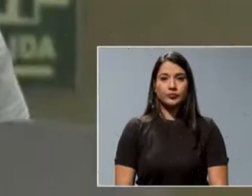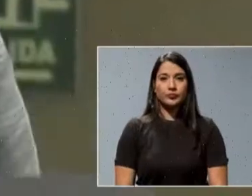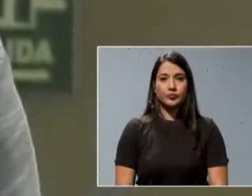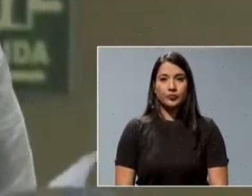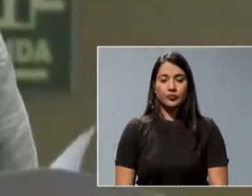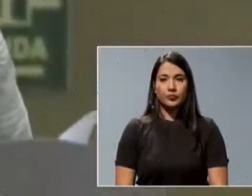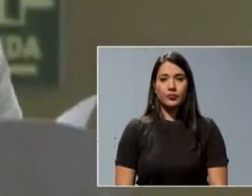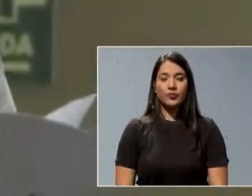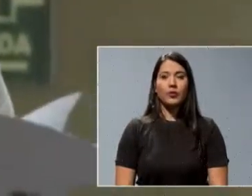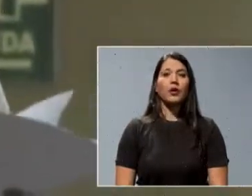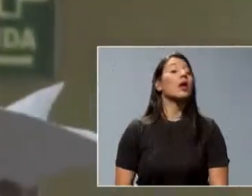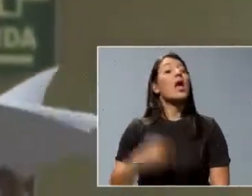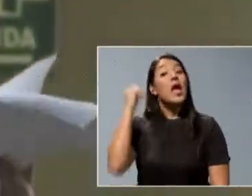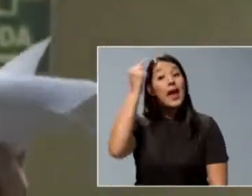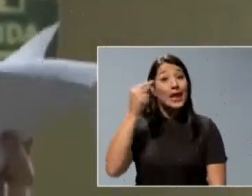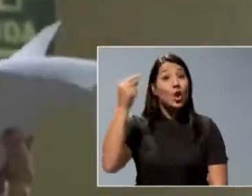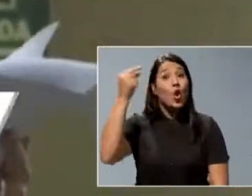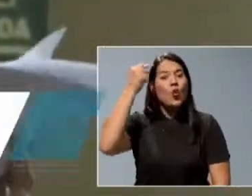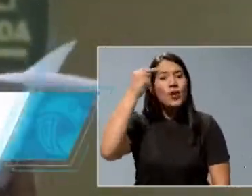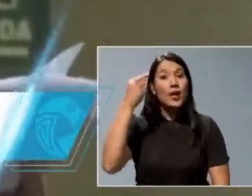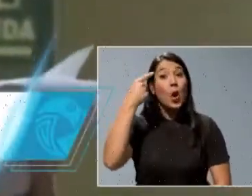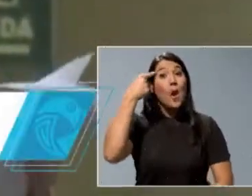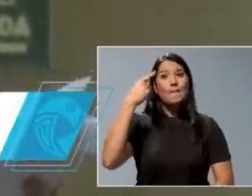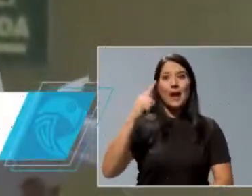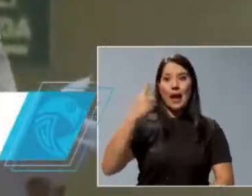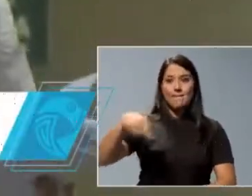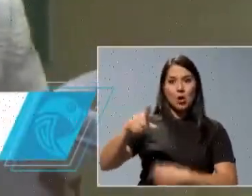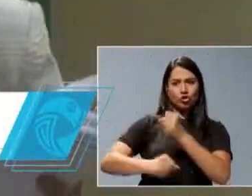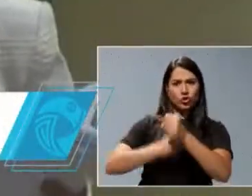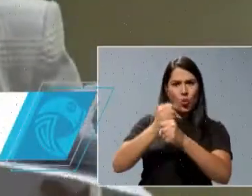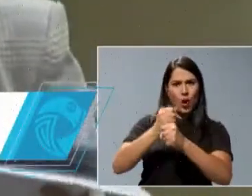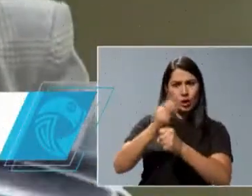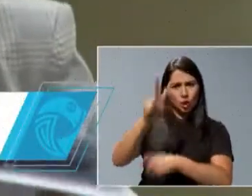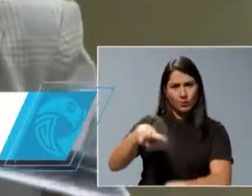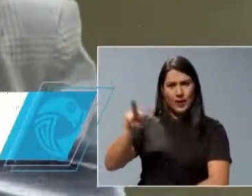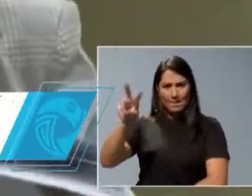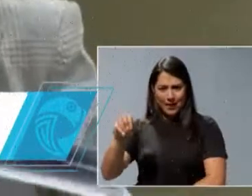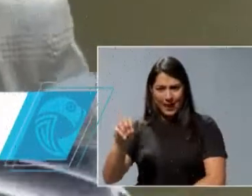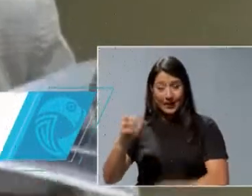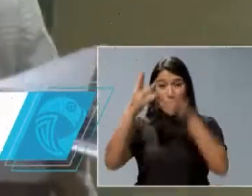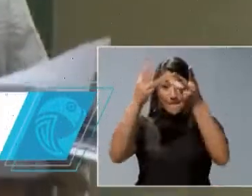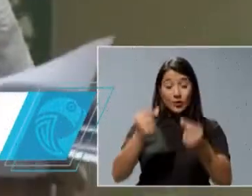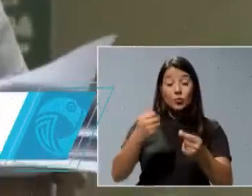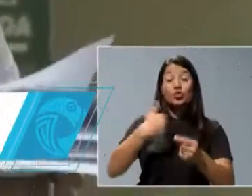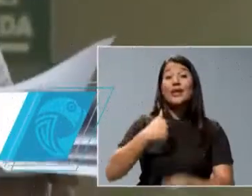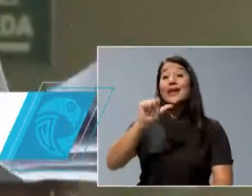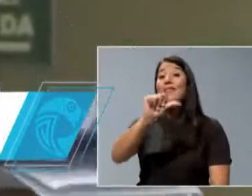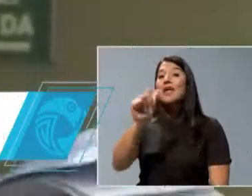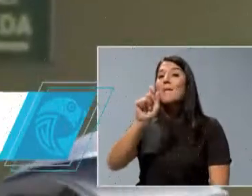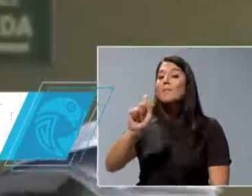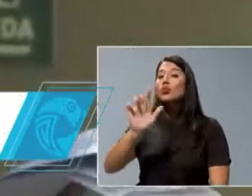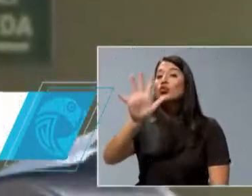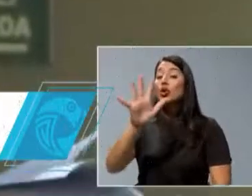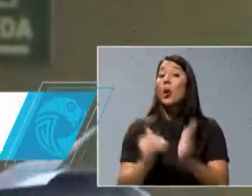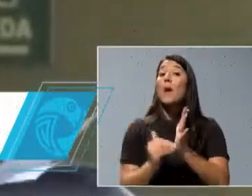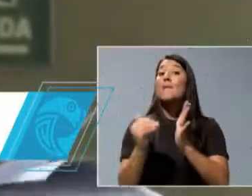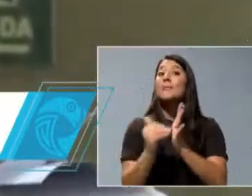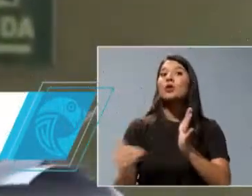El Poder Ejecutivo para el ejercicio económico 2020 totaliza 10.5 billones de colones. Tiene